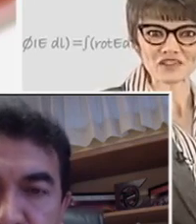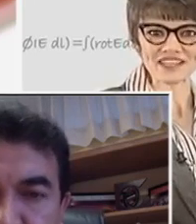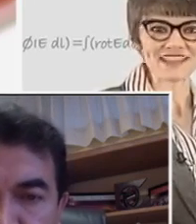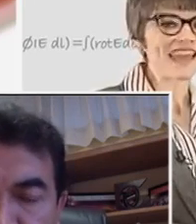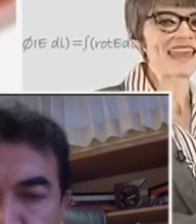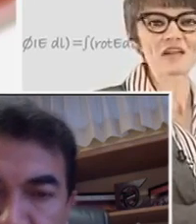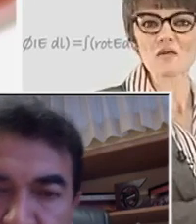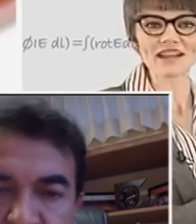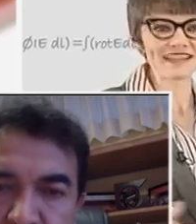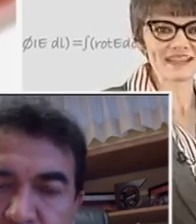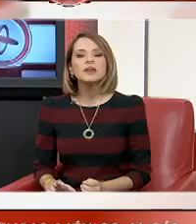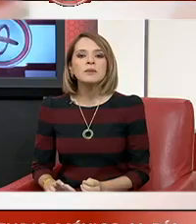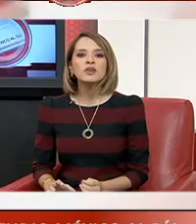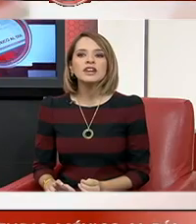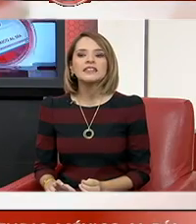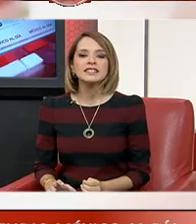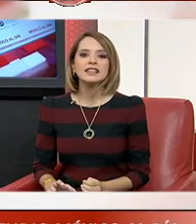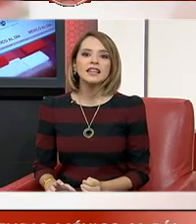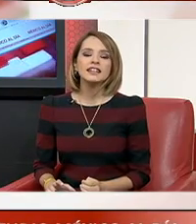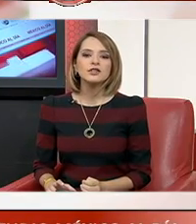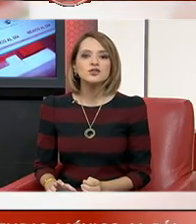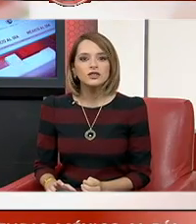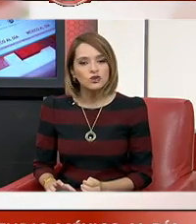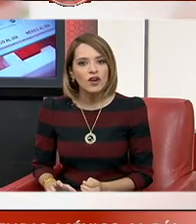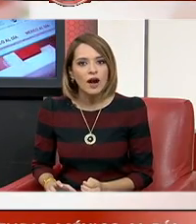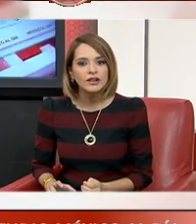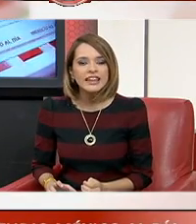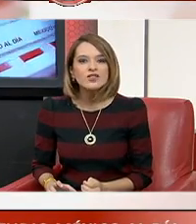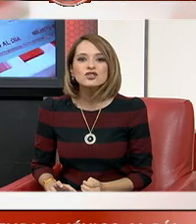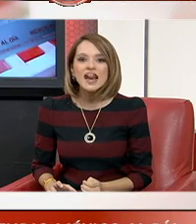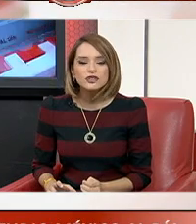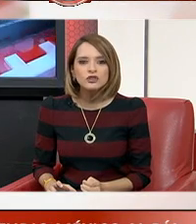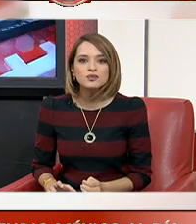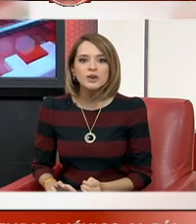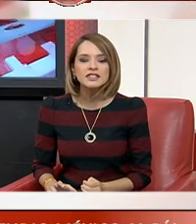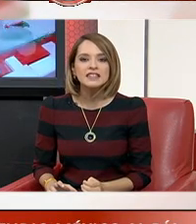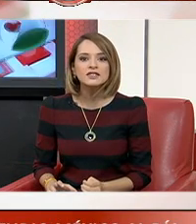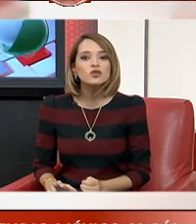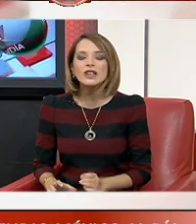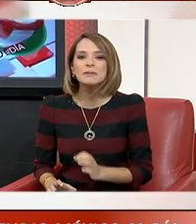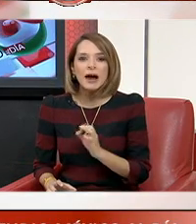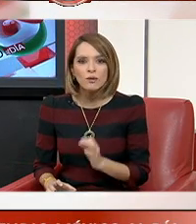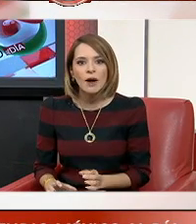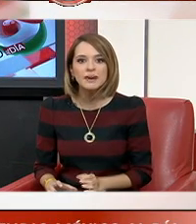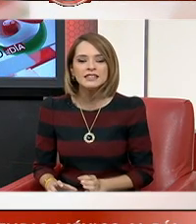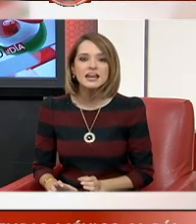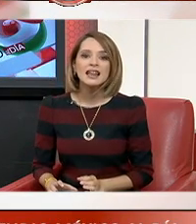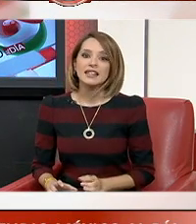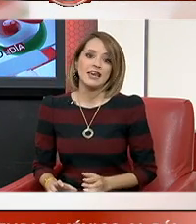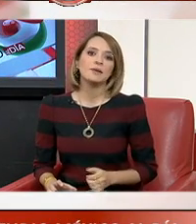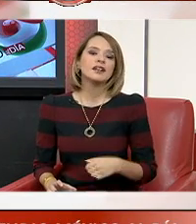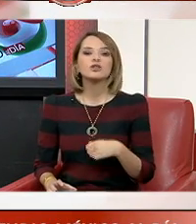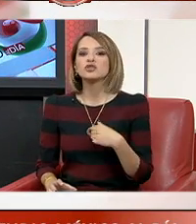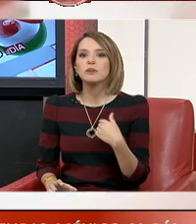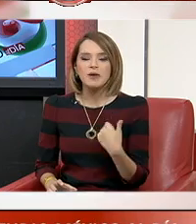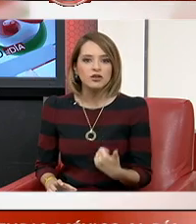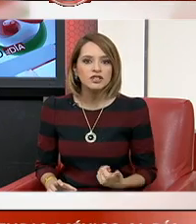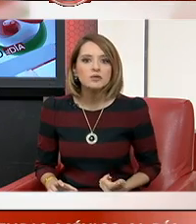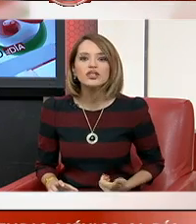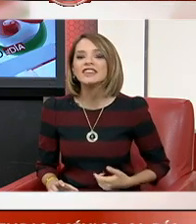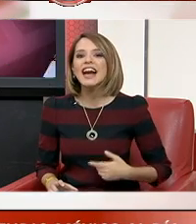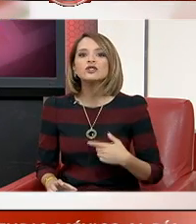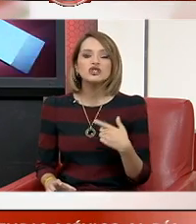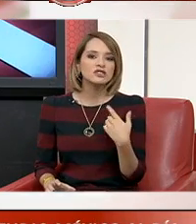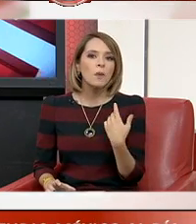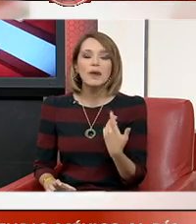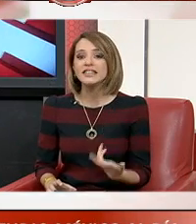día. Eso es un tema muy interesante el que usted toca. Ahorita los datos pues son invaluables, se habla incluso de